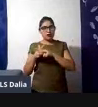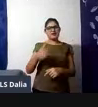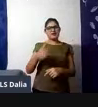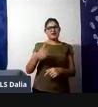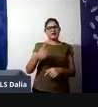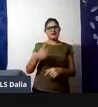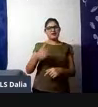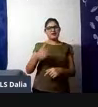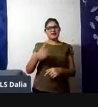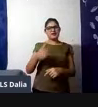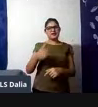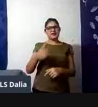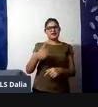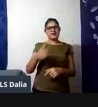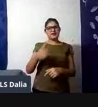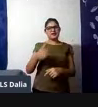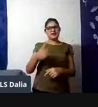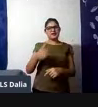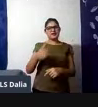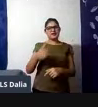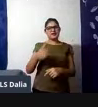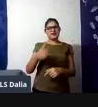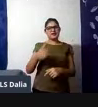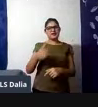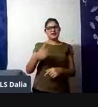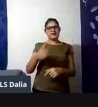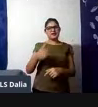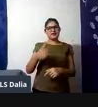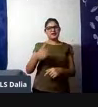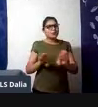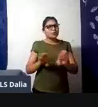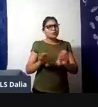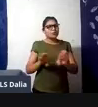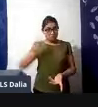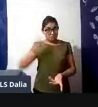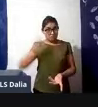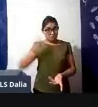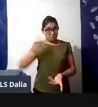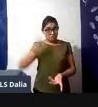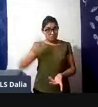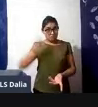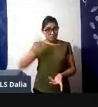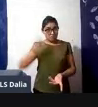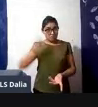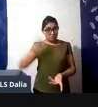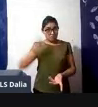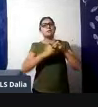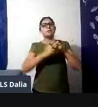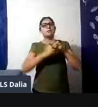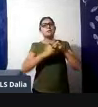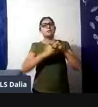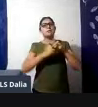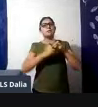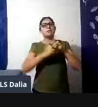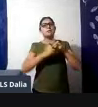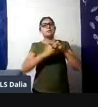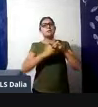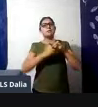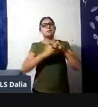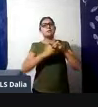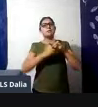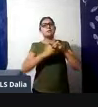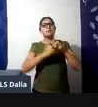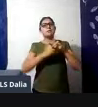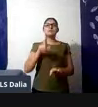amigo peleándose? Y entonces ya ahí le cuenta todo de que pues, lo están humillando, lo están molestando con estas situaciones y